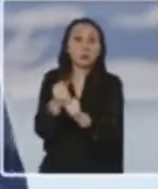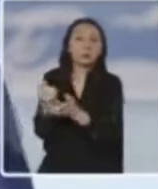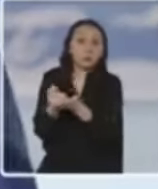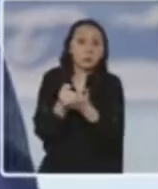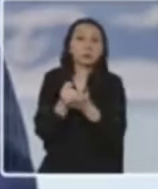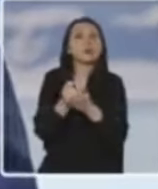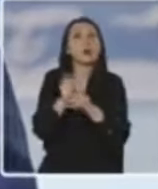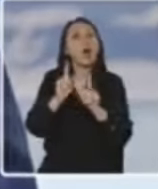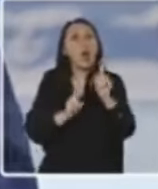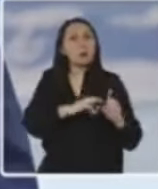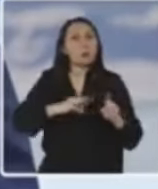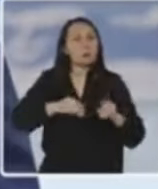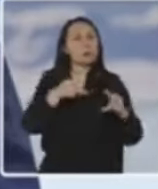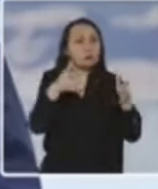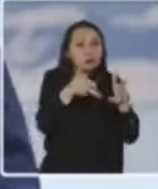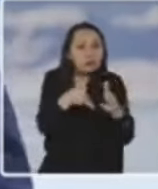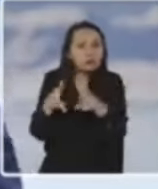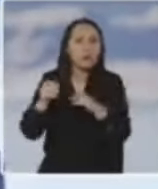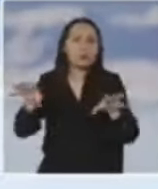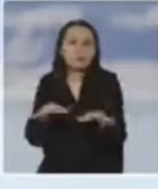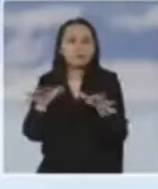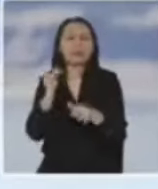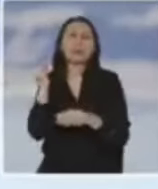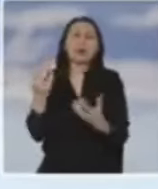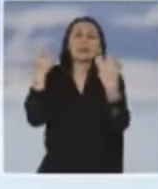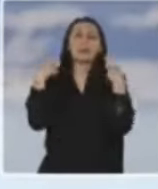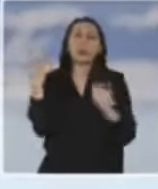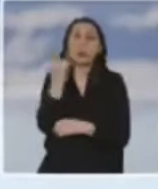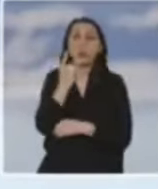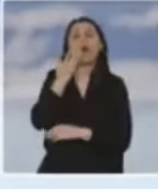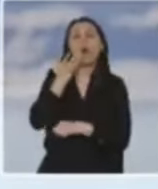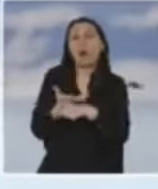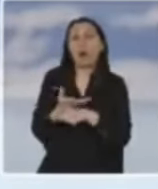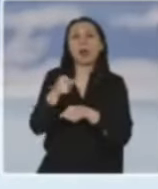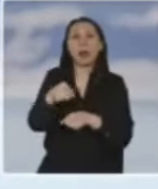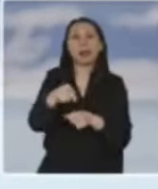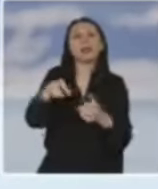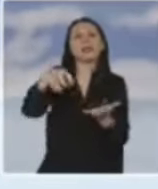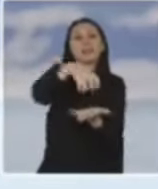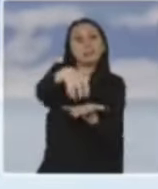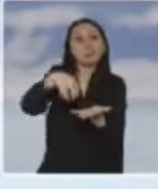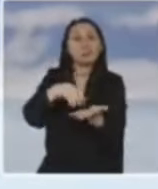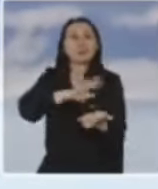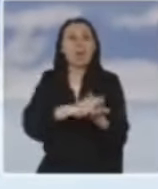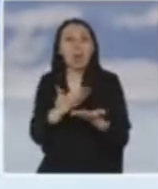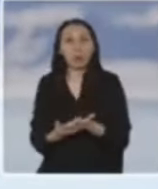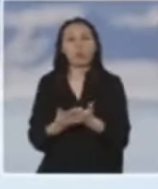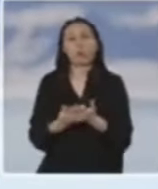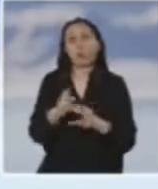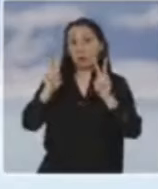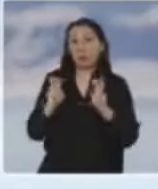apretar algunas reparticiones para hacernos cargo de las urgencias que tienen en la provincia en materia de salud en